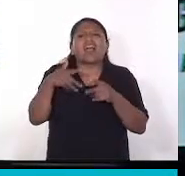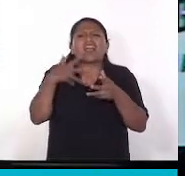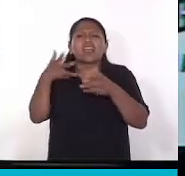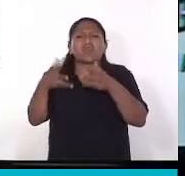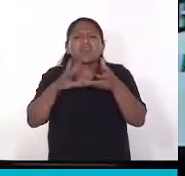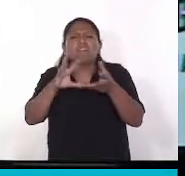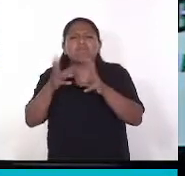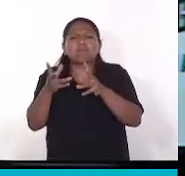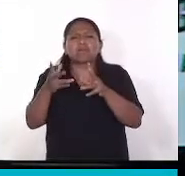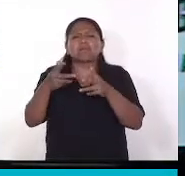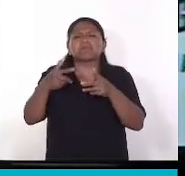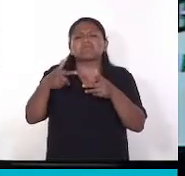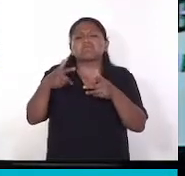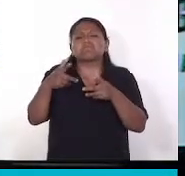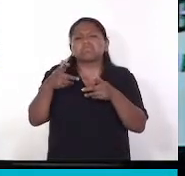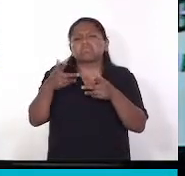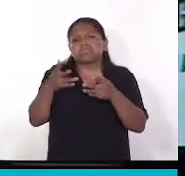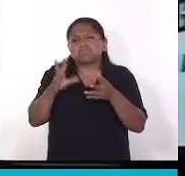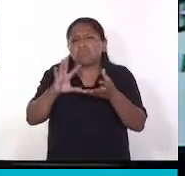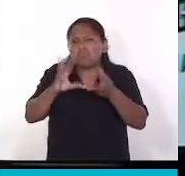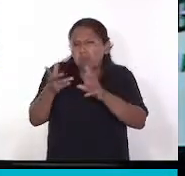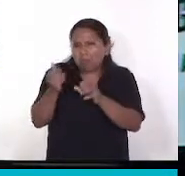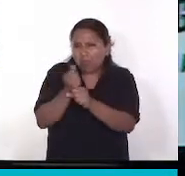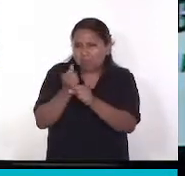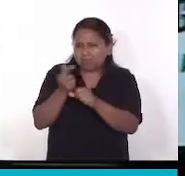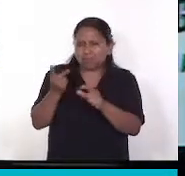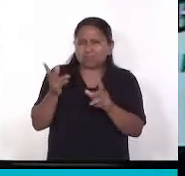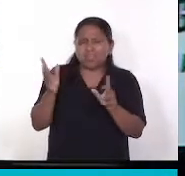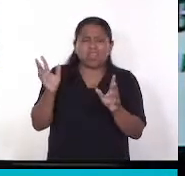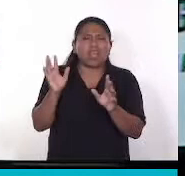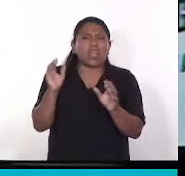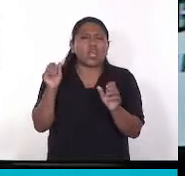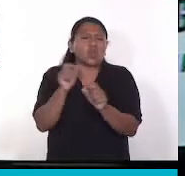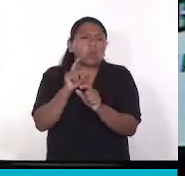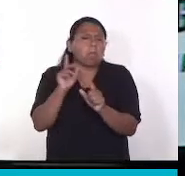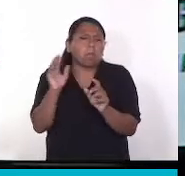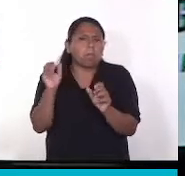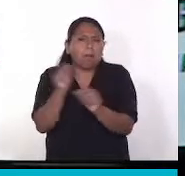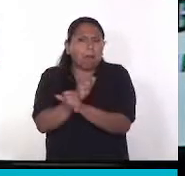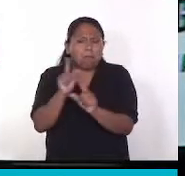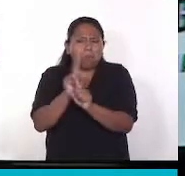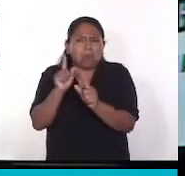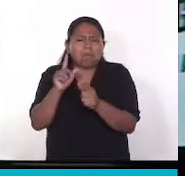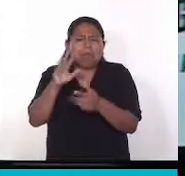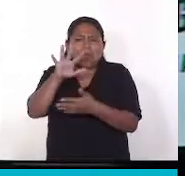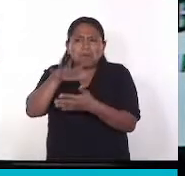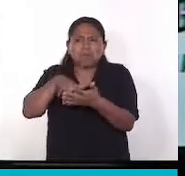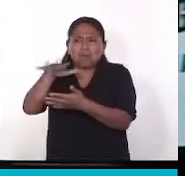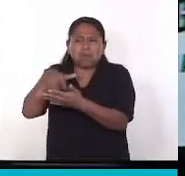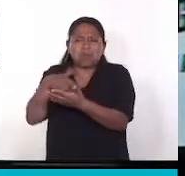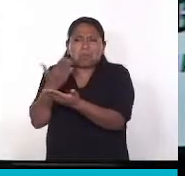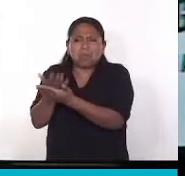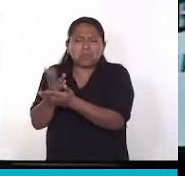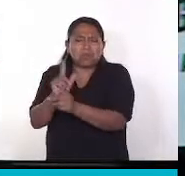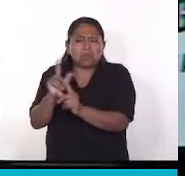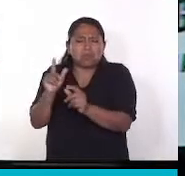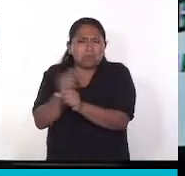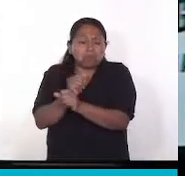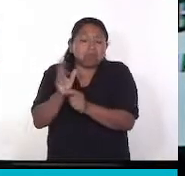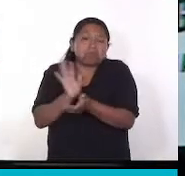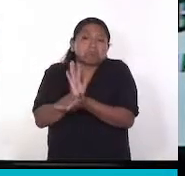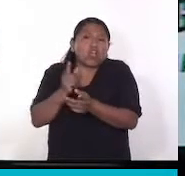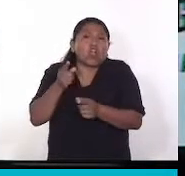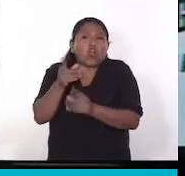distinto al que había en otras etapas de la legislatura, que es no aprobar las solicitudes de informes. Nos parece un criterio